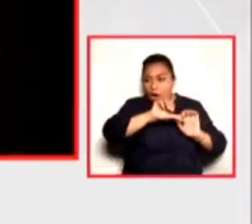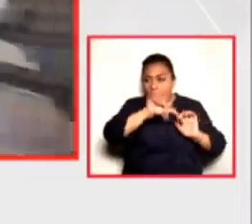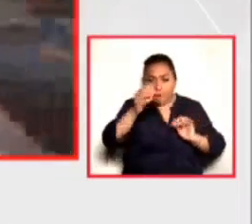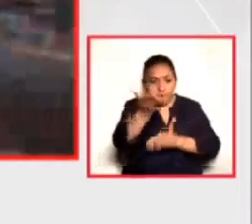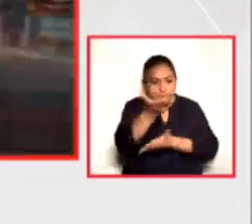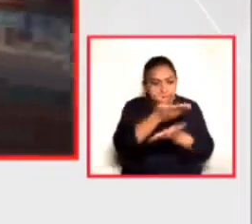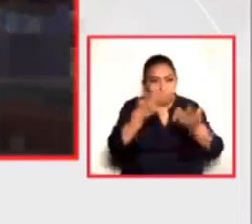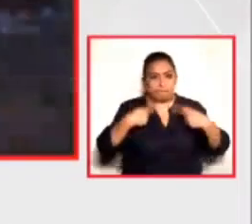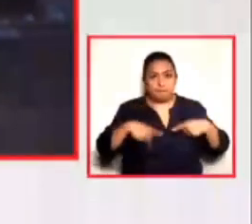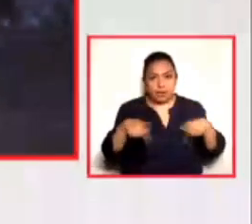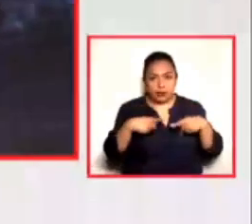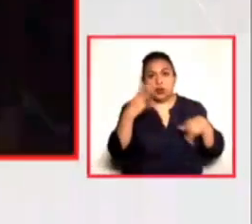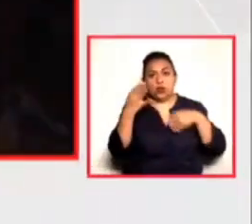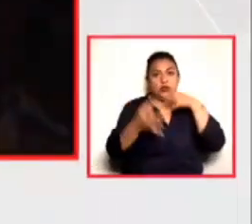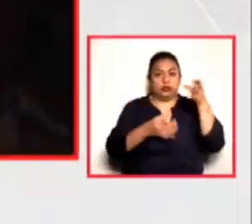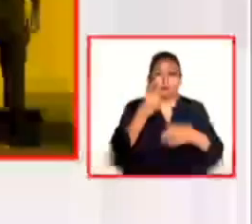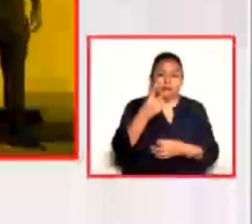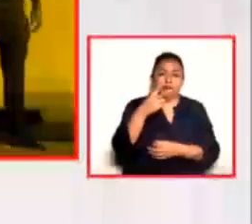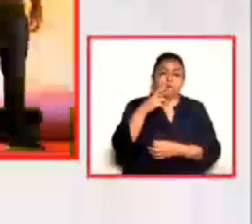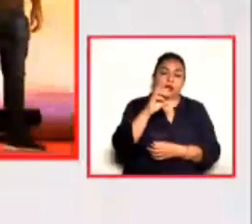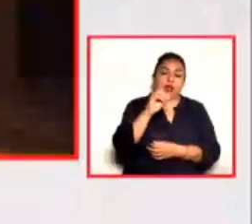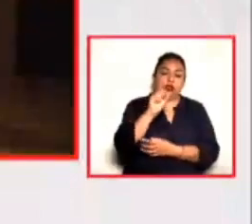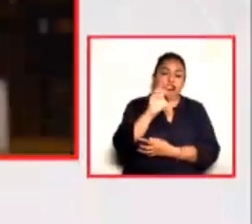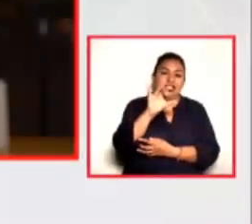Noticias 22, Óscar Cortés.